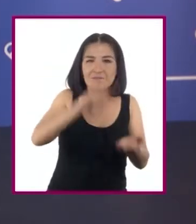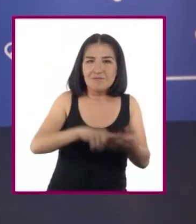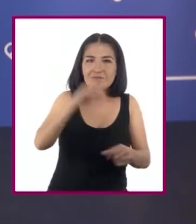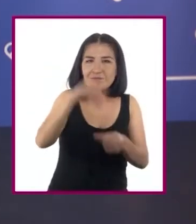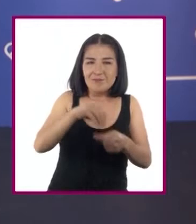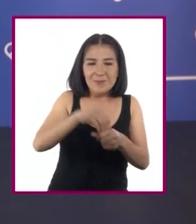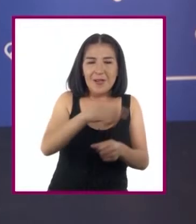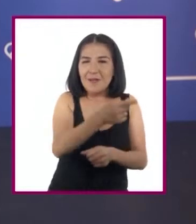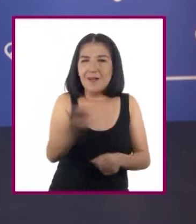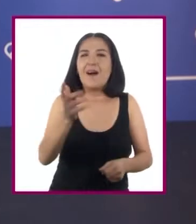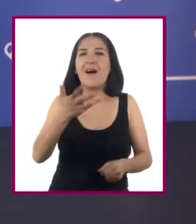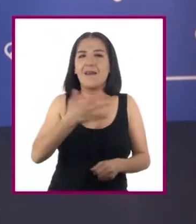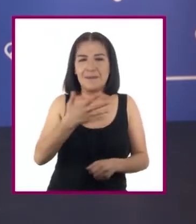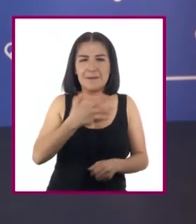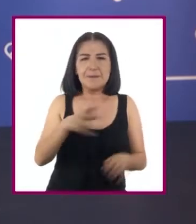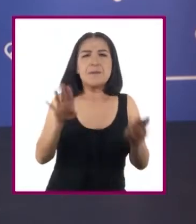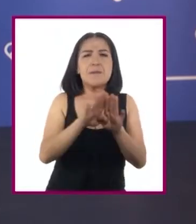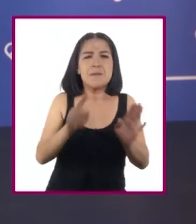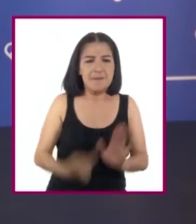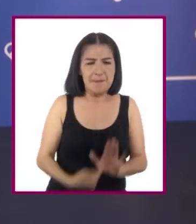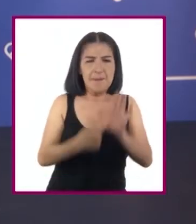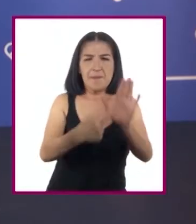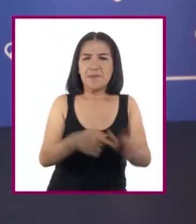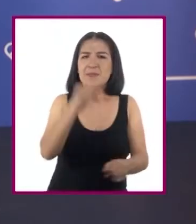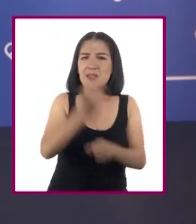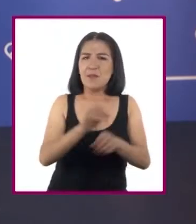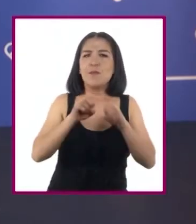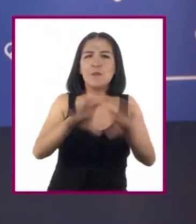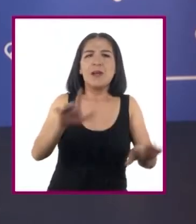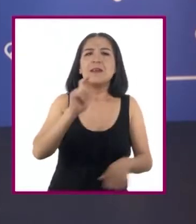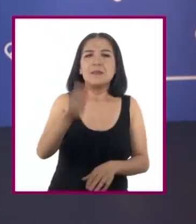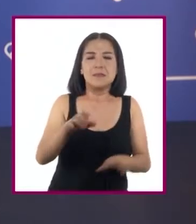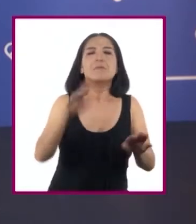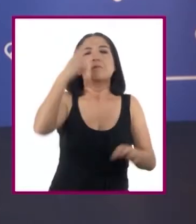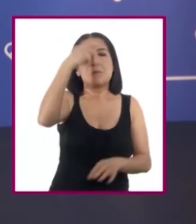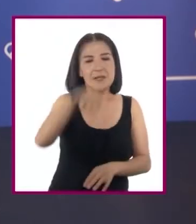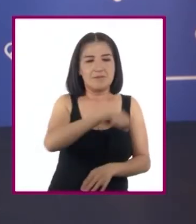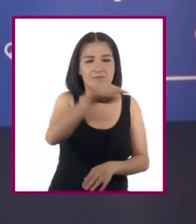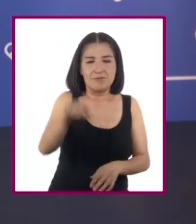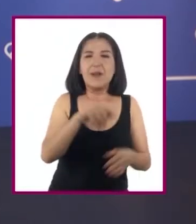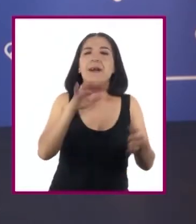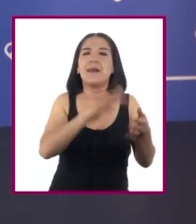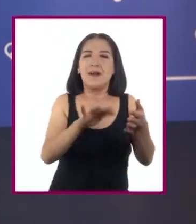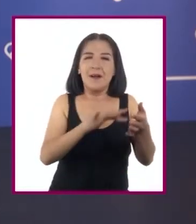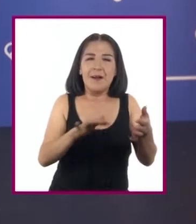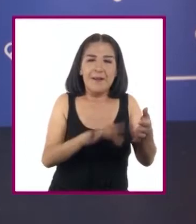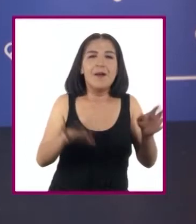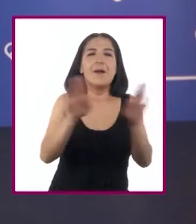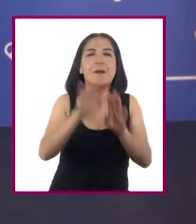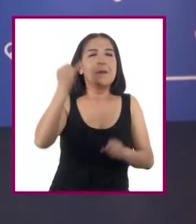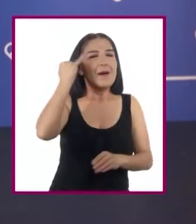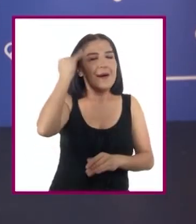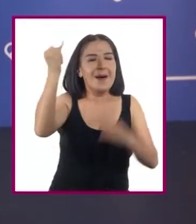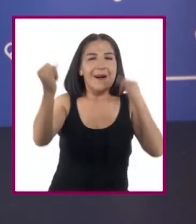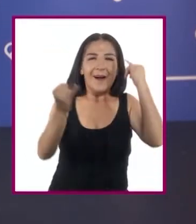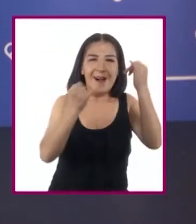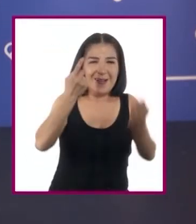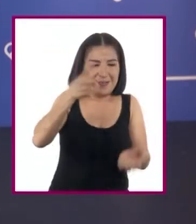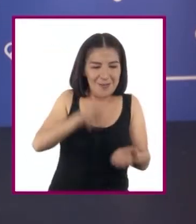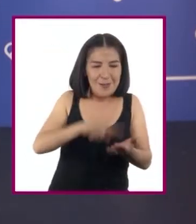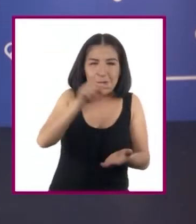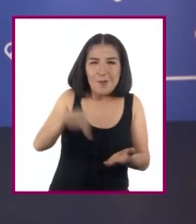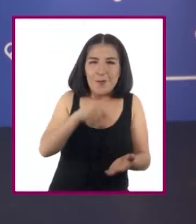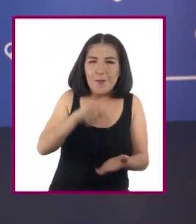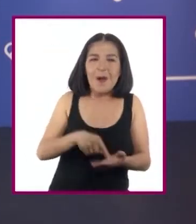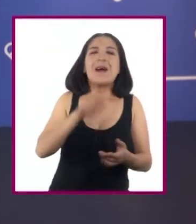ocultos. La forma en que se presenta la información propicia que el lector del cuento se imagine los detalles del ambiente a partir